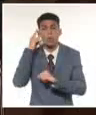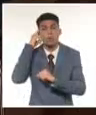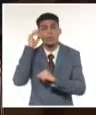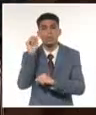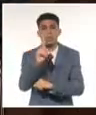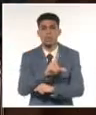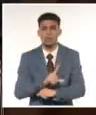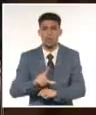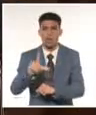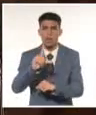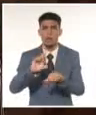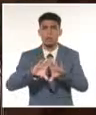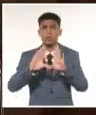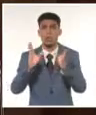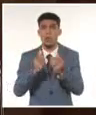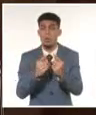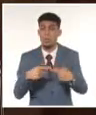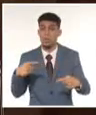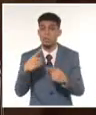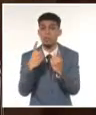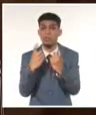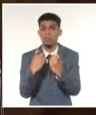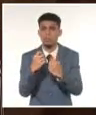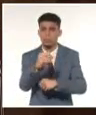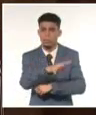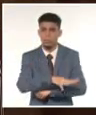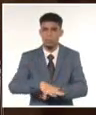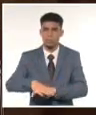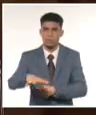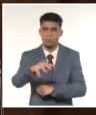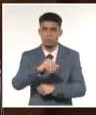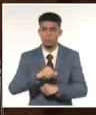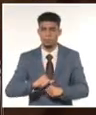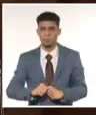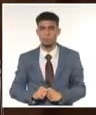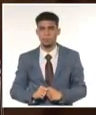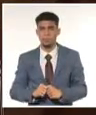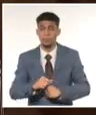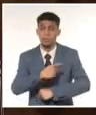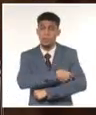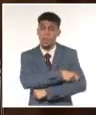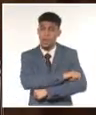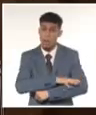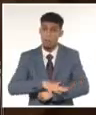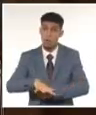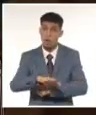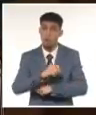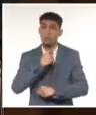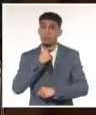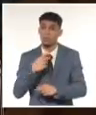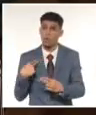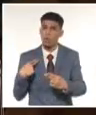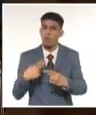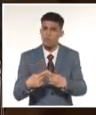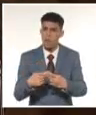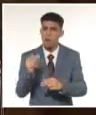de las necesidades básicas en los seres humanos. El pueblo confiará más en el socialismo en tanto